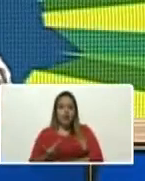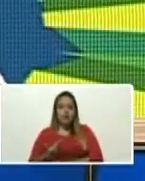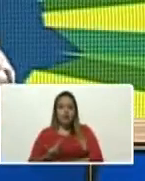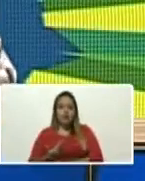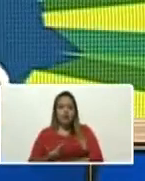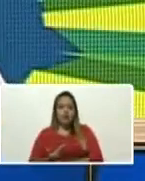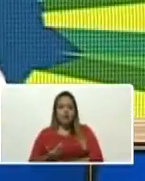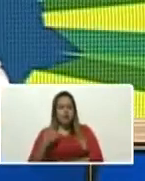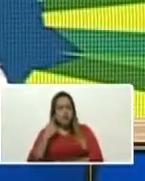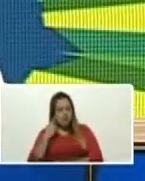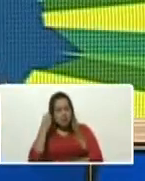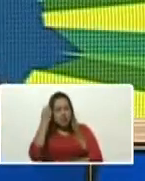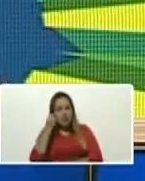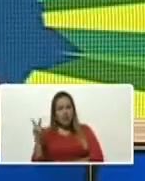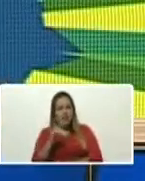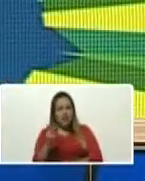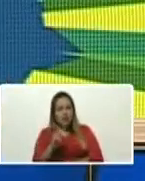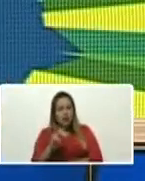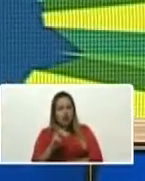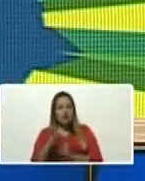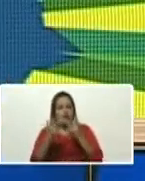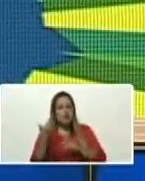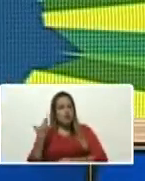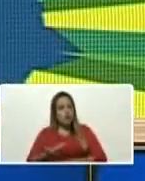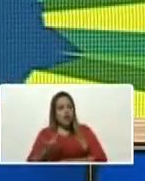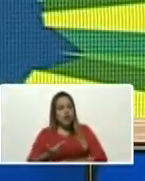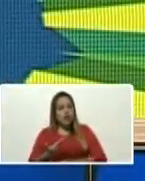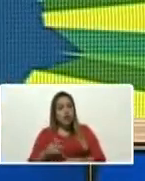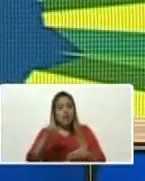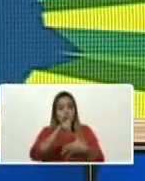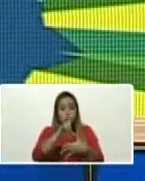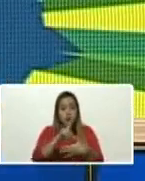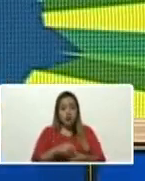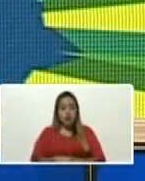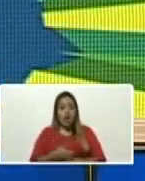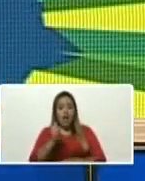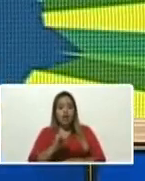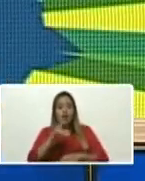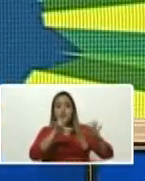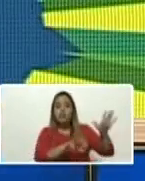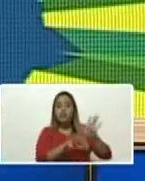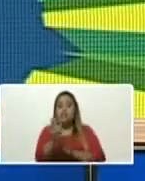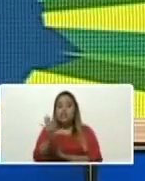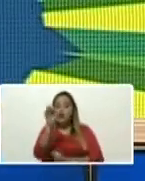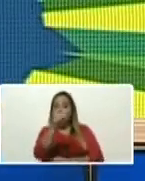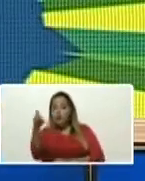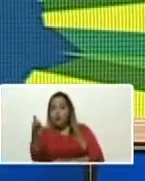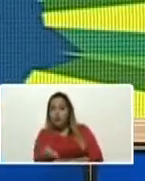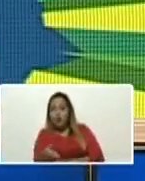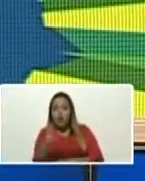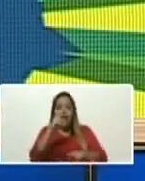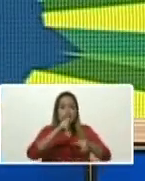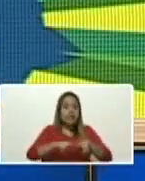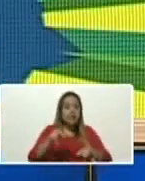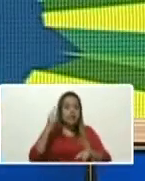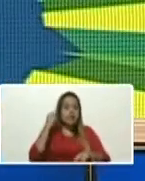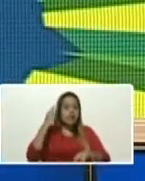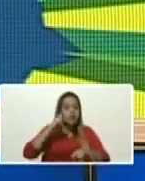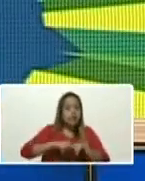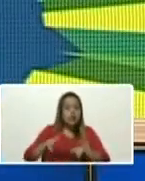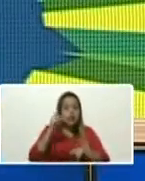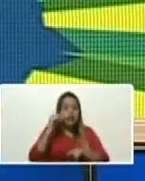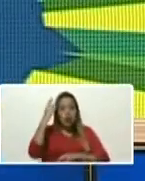un récord y en América Latina es una cifra alta. El 85% de nuestros niños, niñas